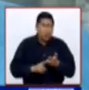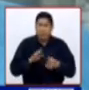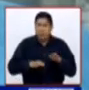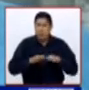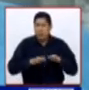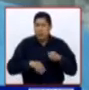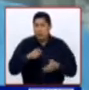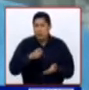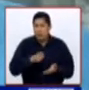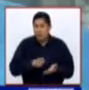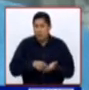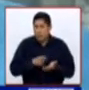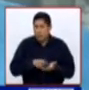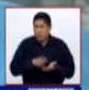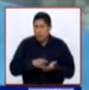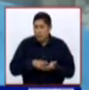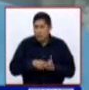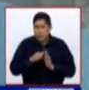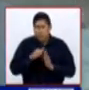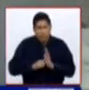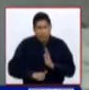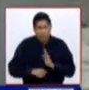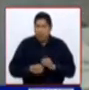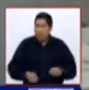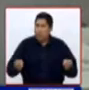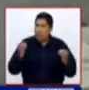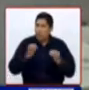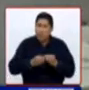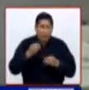probablemente ella requiera cirugías más avanzadas.